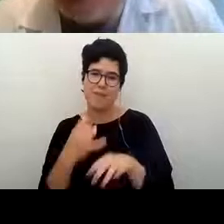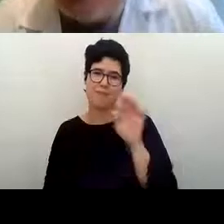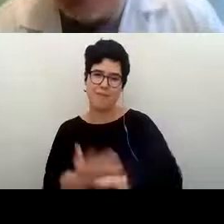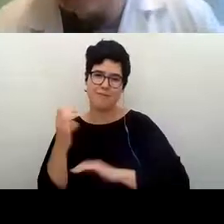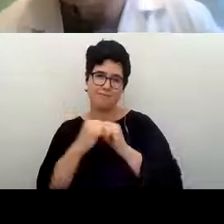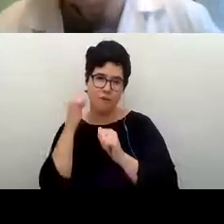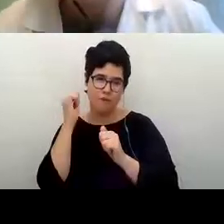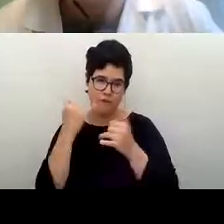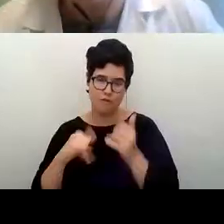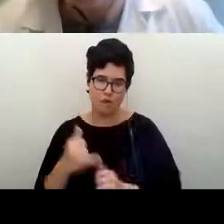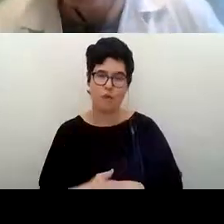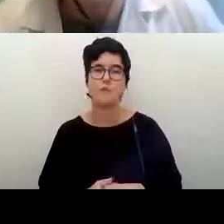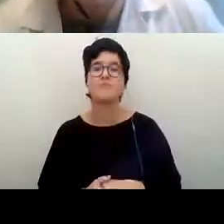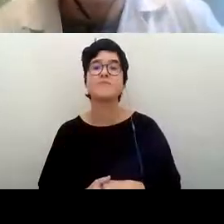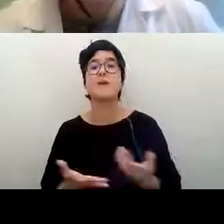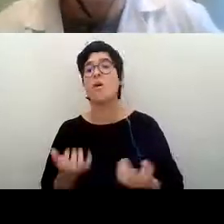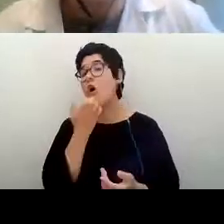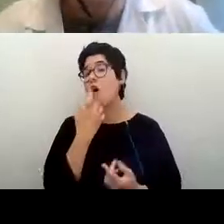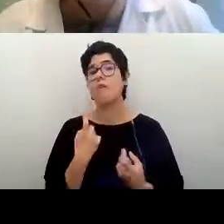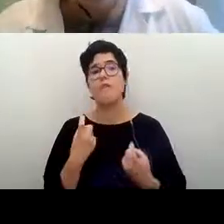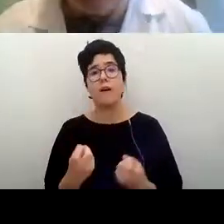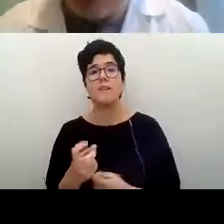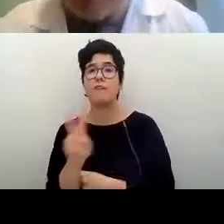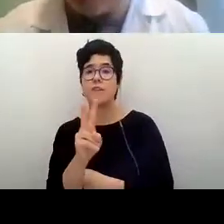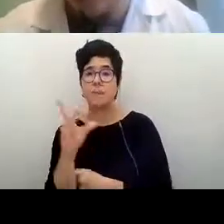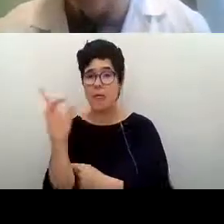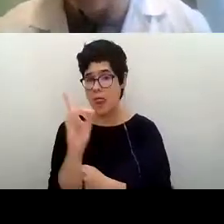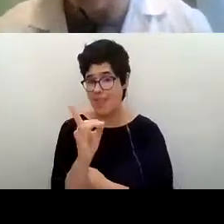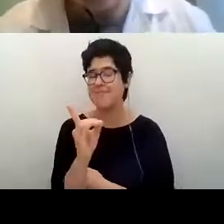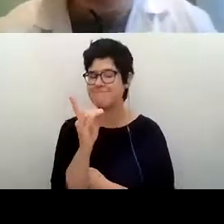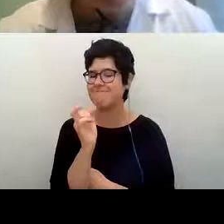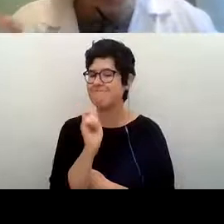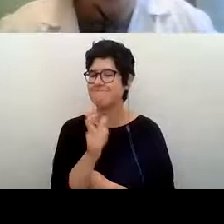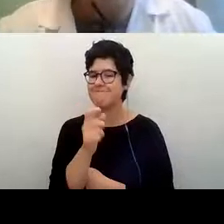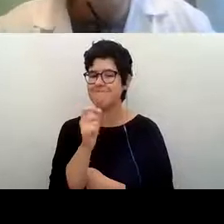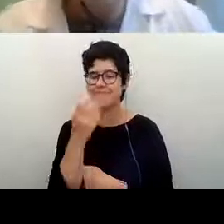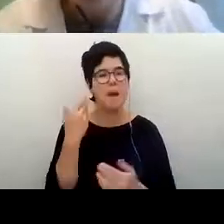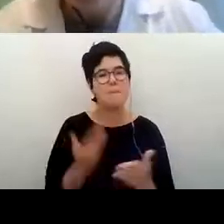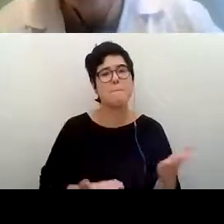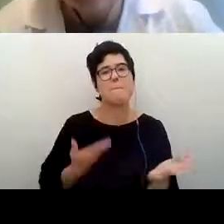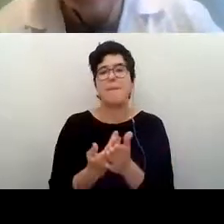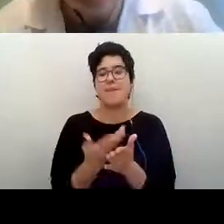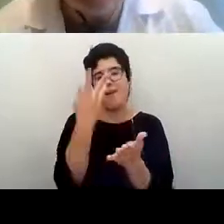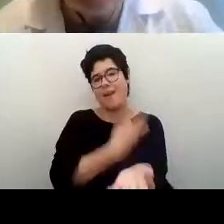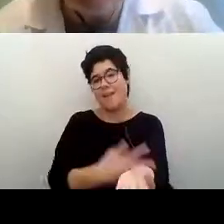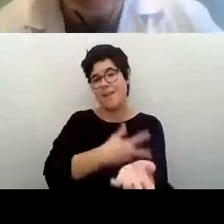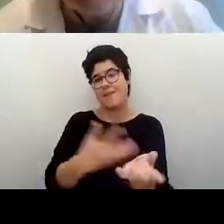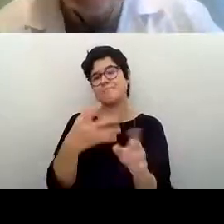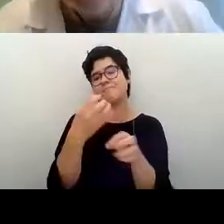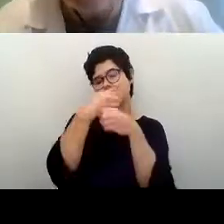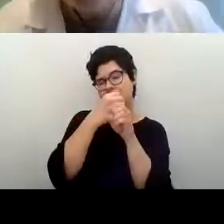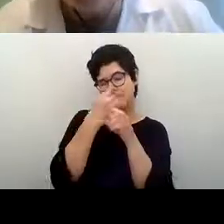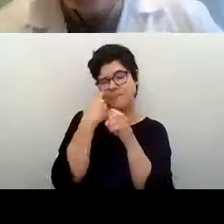vitaminas esenciales, por ejemplo, la vitamina D, cada vez la pedimos más porque vamos viendo, creo que esto ya lo hemos comentado en algún otro